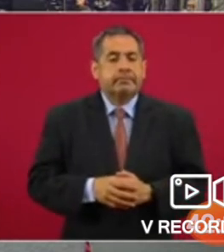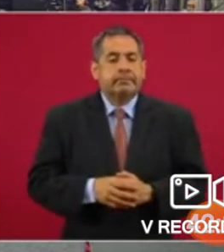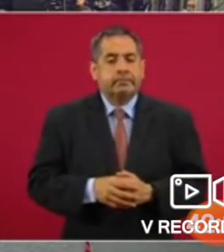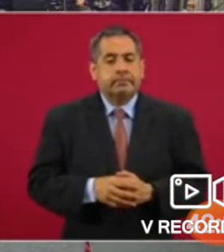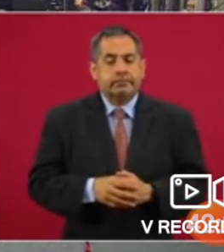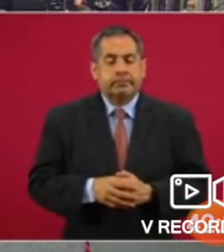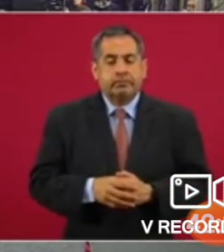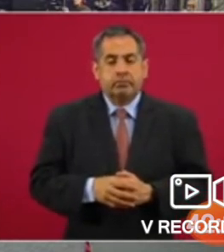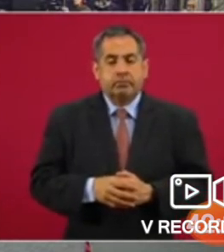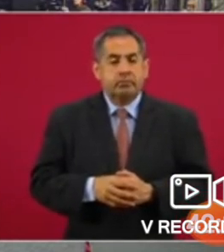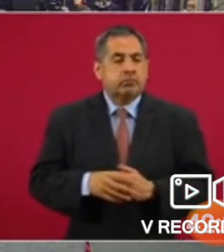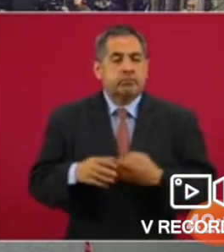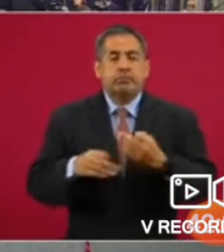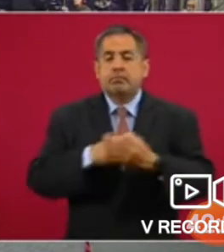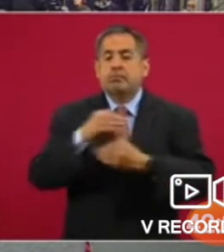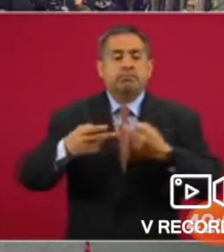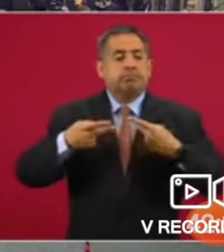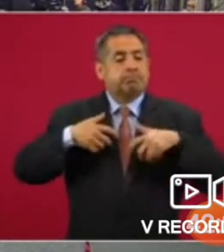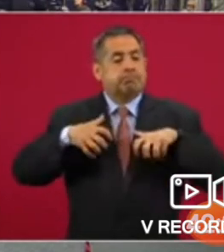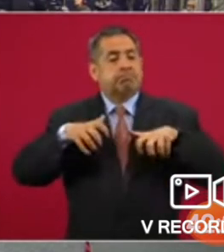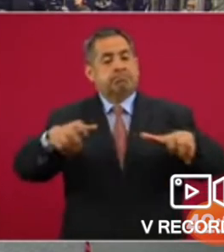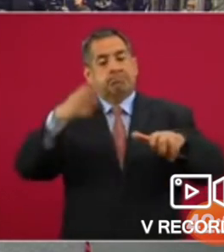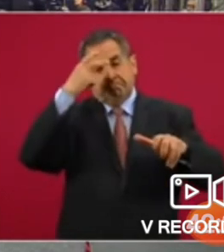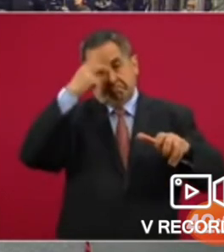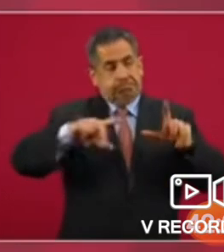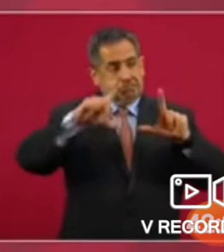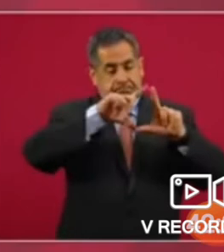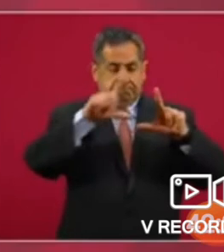a todo el pueblo de México y en especial